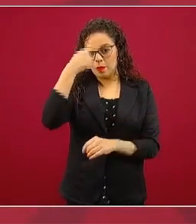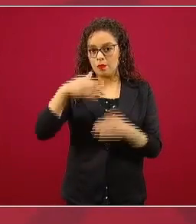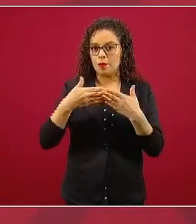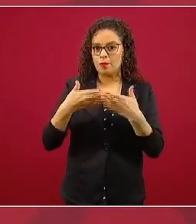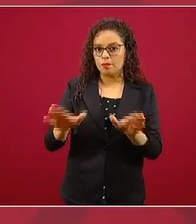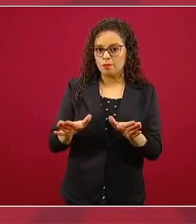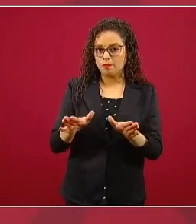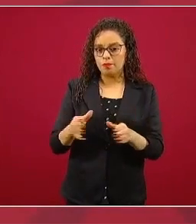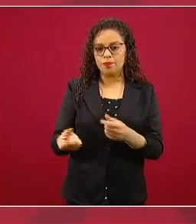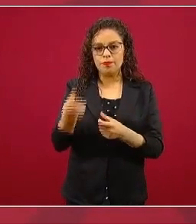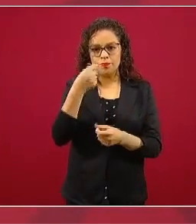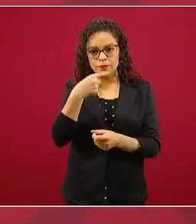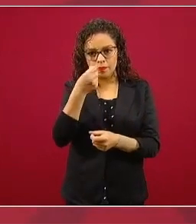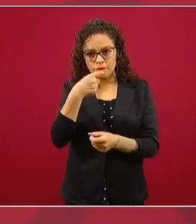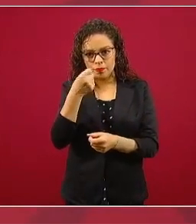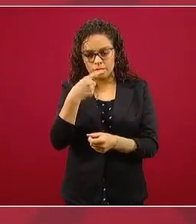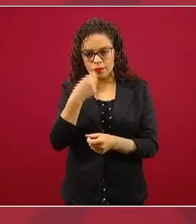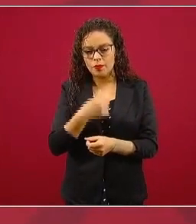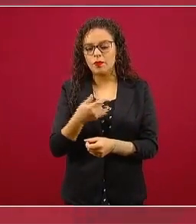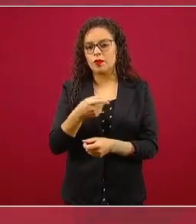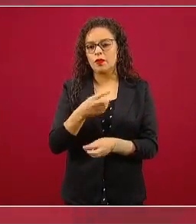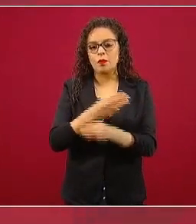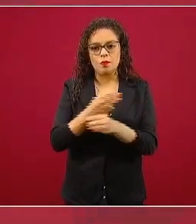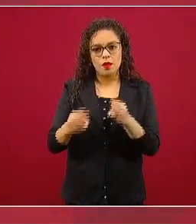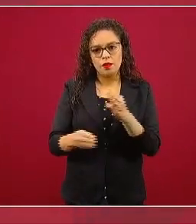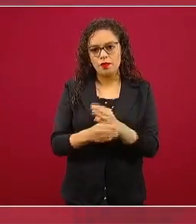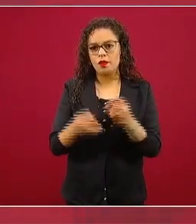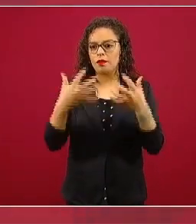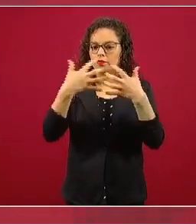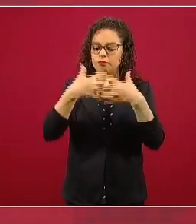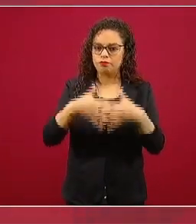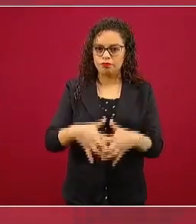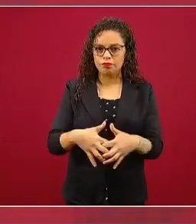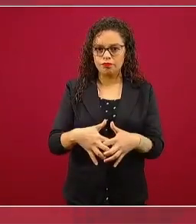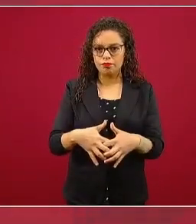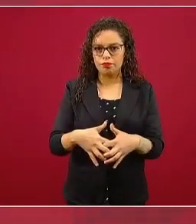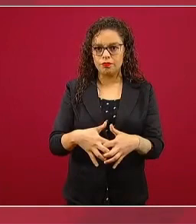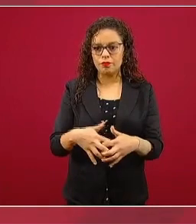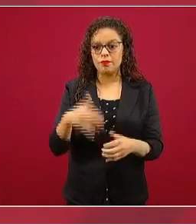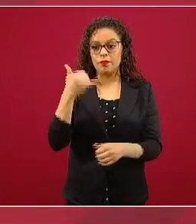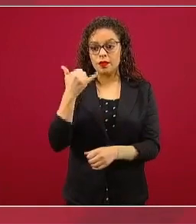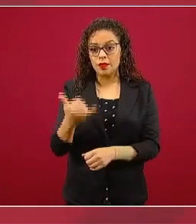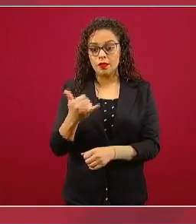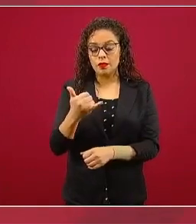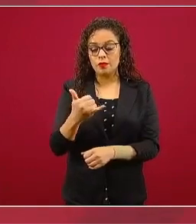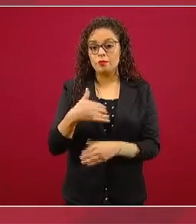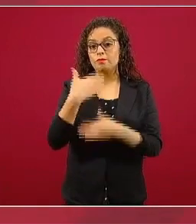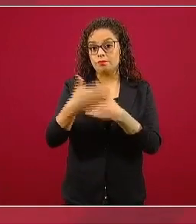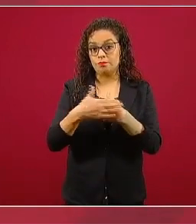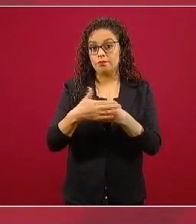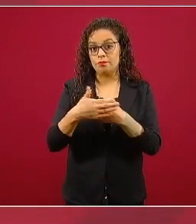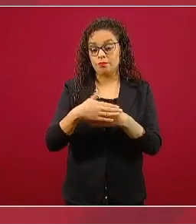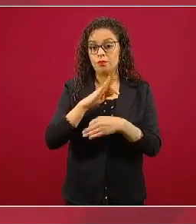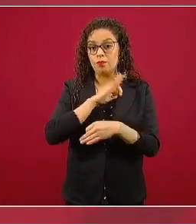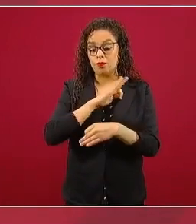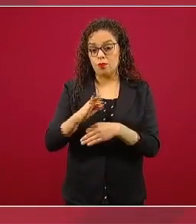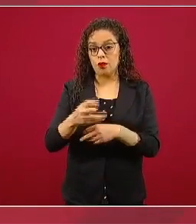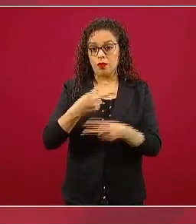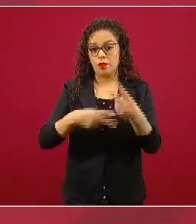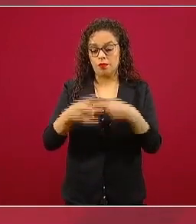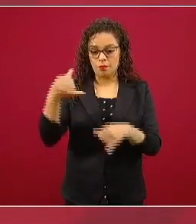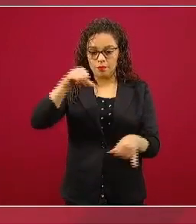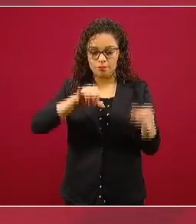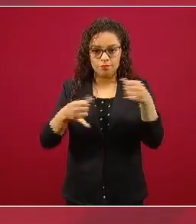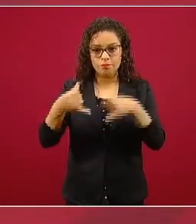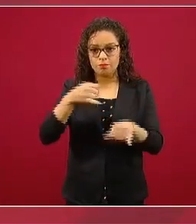medicamentos, equipo y a la potencial o posible vacuna que en su momento se llegue a desarrollar